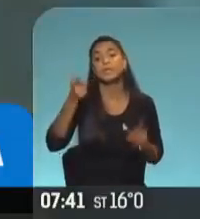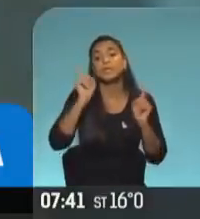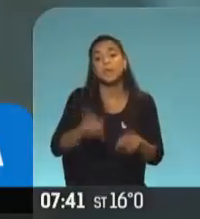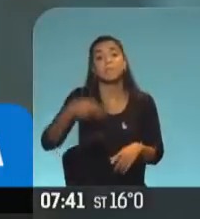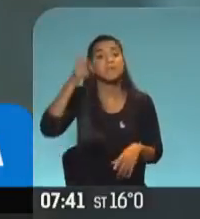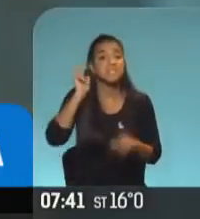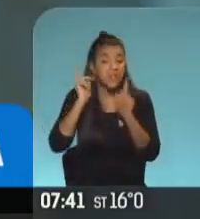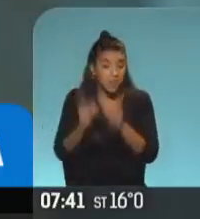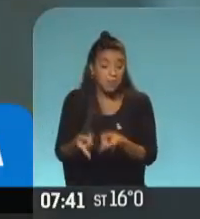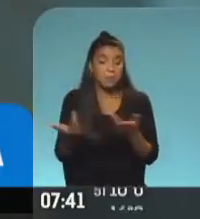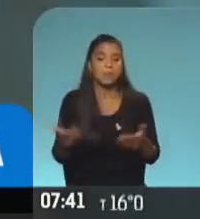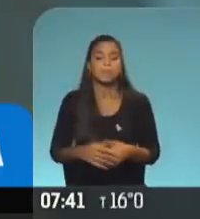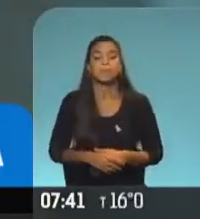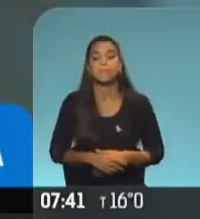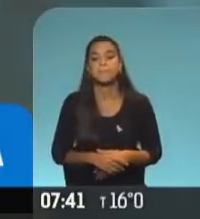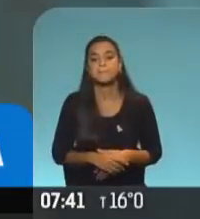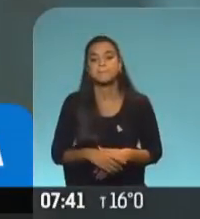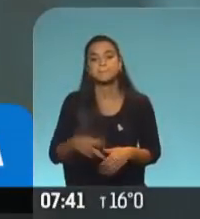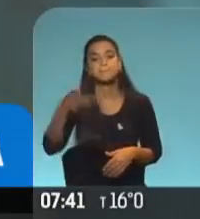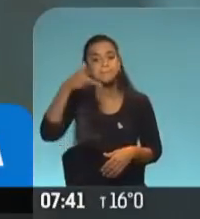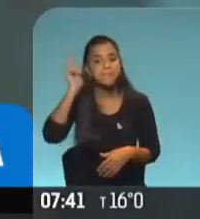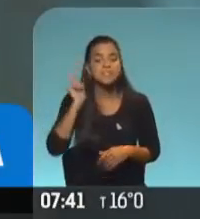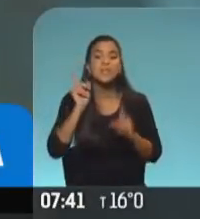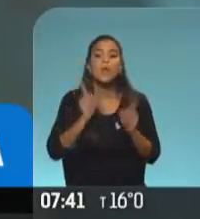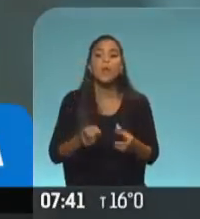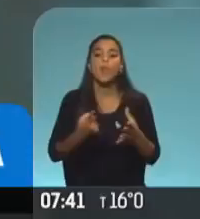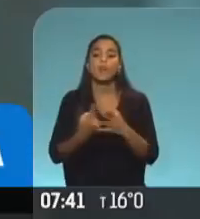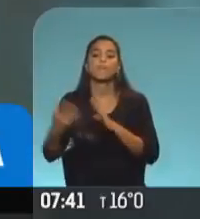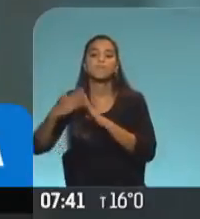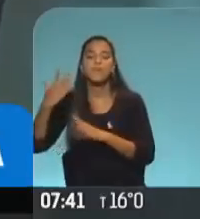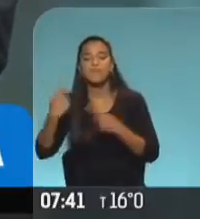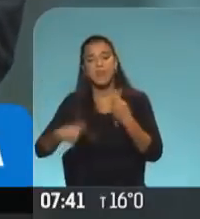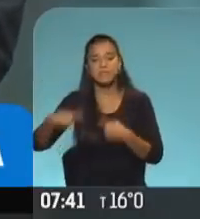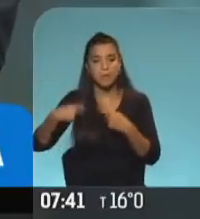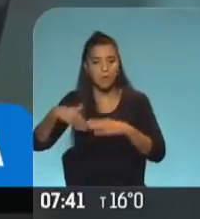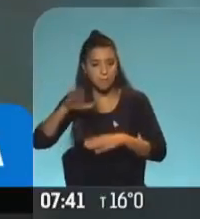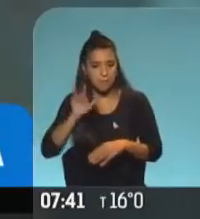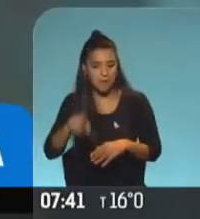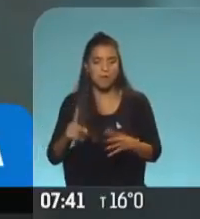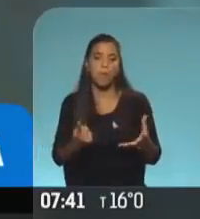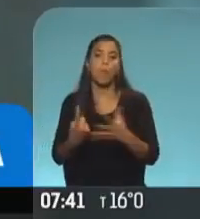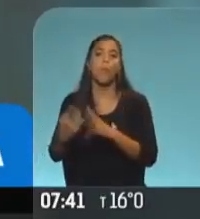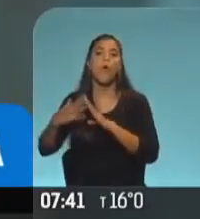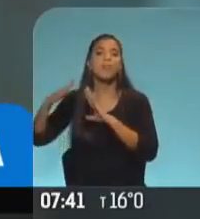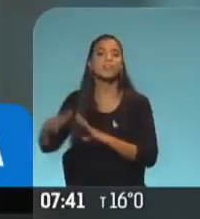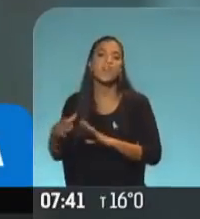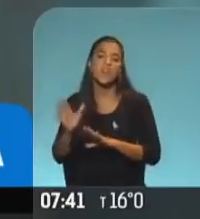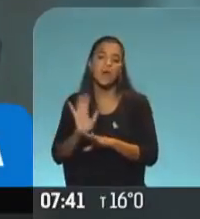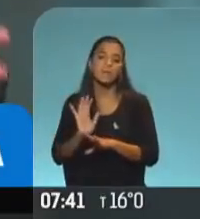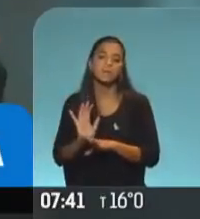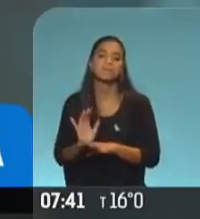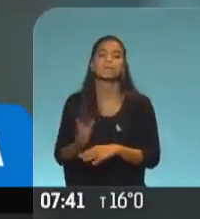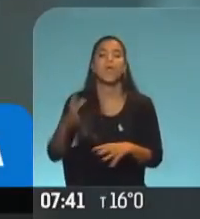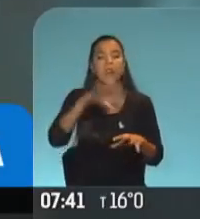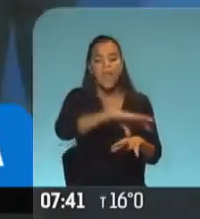Santiago de Chile, sí, efectivamente. Chile de todos modos tuvo una cuarentena más flexible. Habían declarado una cuarentena